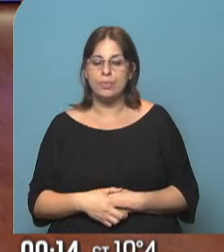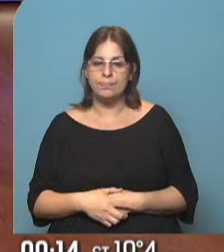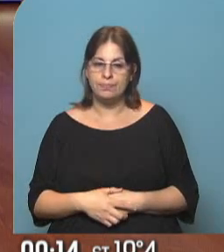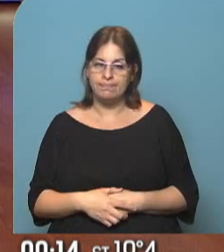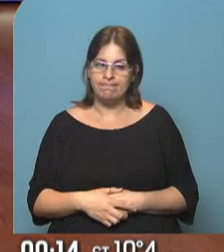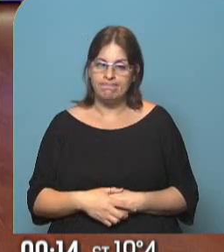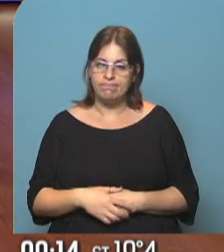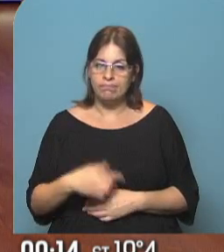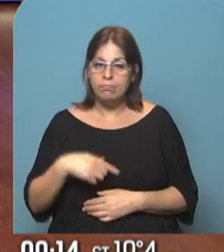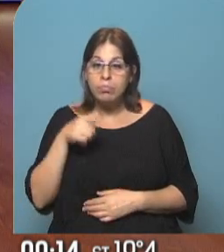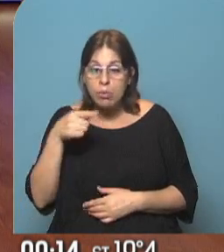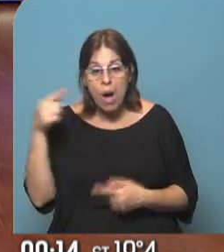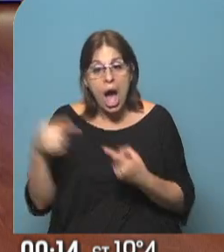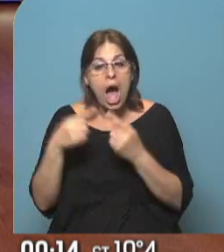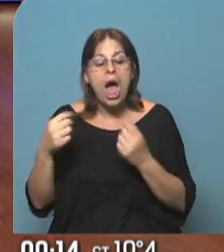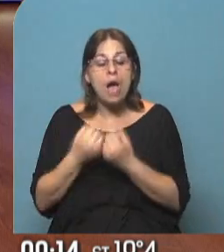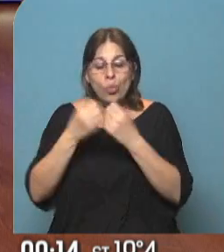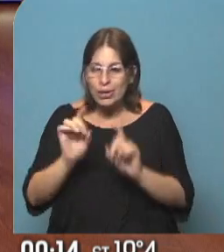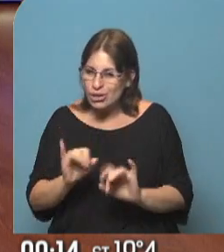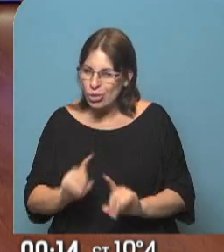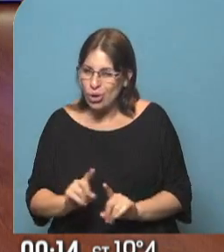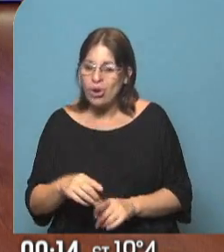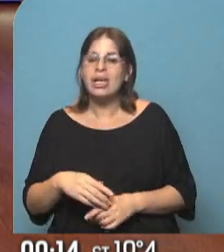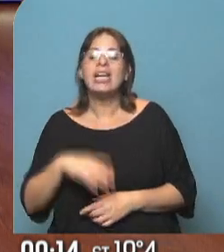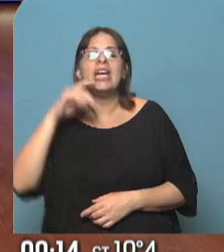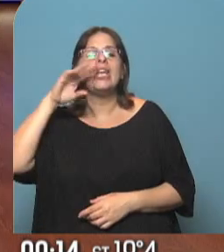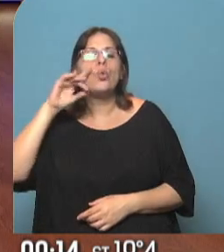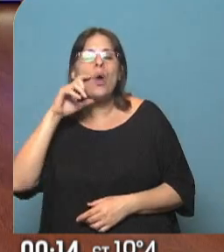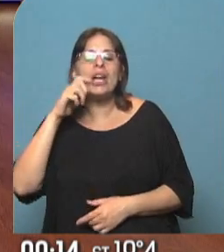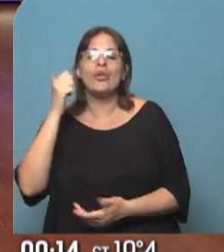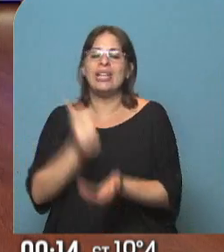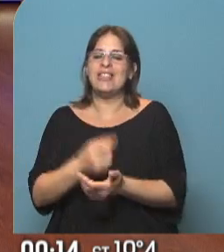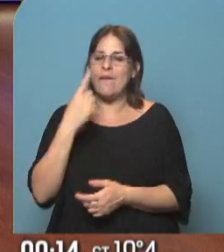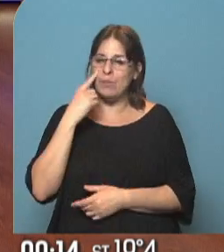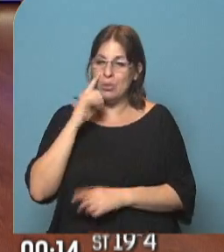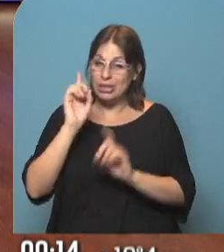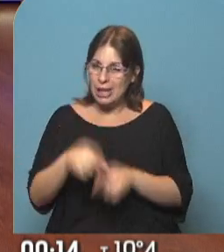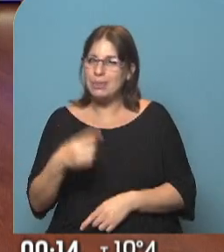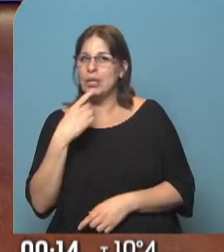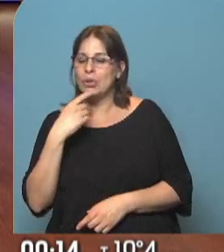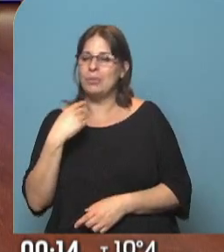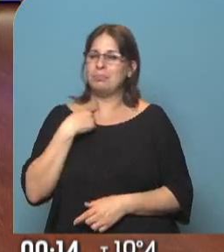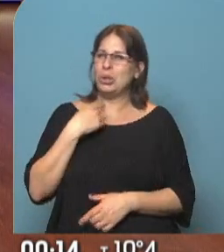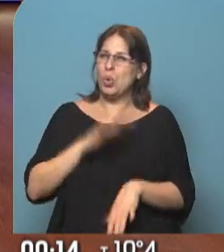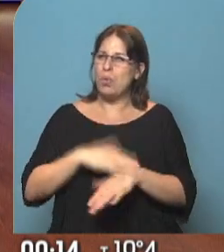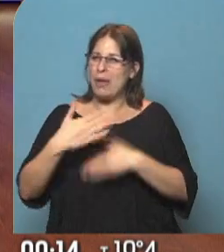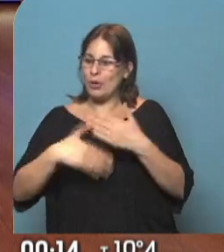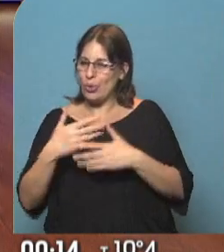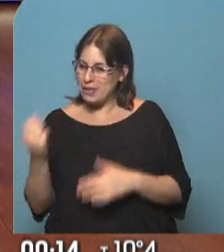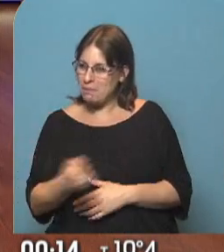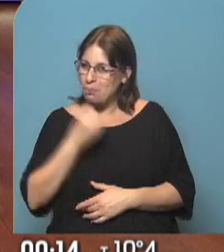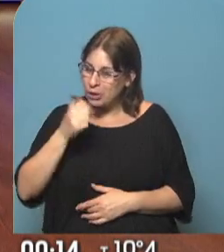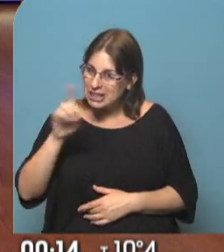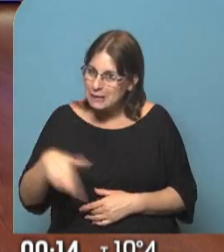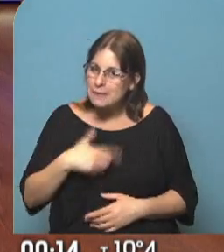No sé si coincidís, Eduardo Salim Saad, allí en vivo, que River también fue perjudicado por una jugada clave y se crea una